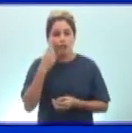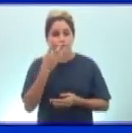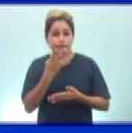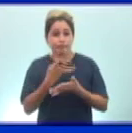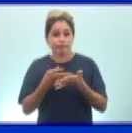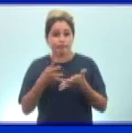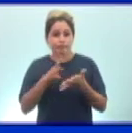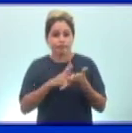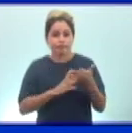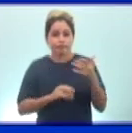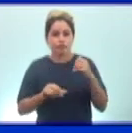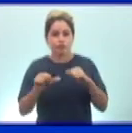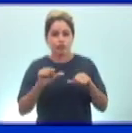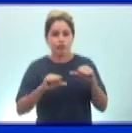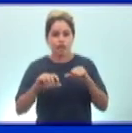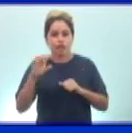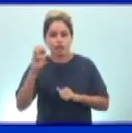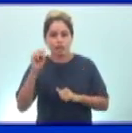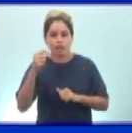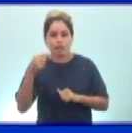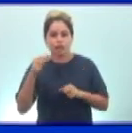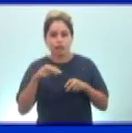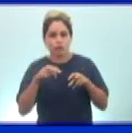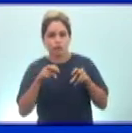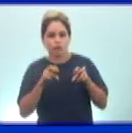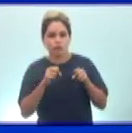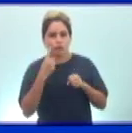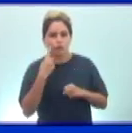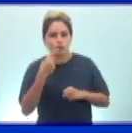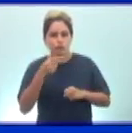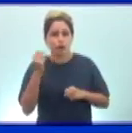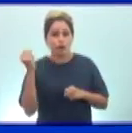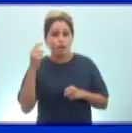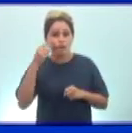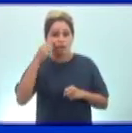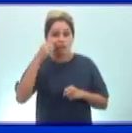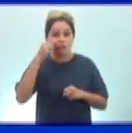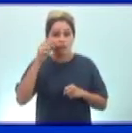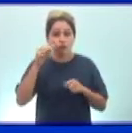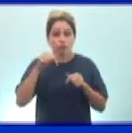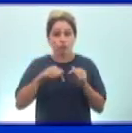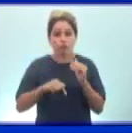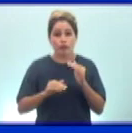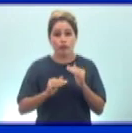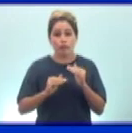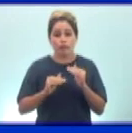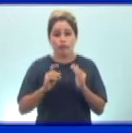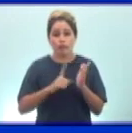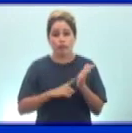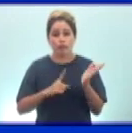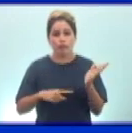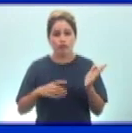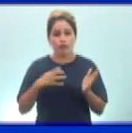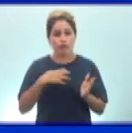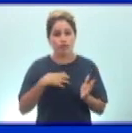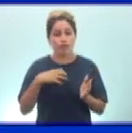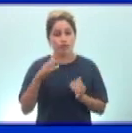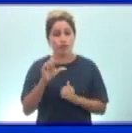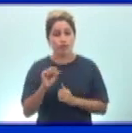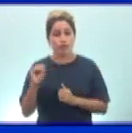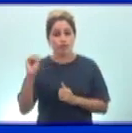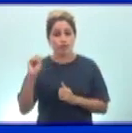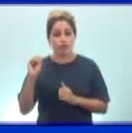nuevamente y observamos el último nivel de energía, que el último nivel de energía presenta sus niveles de tipo S y sus niveles de tipo